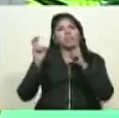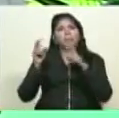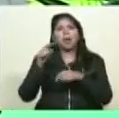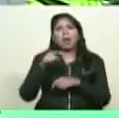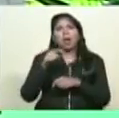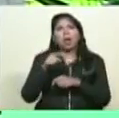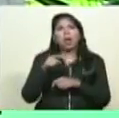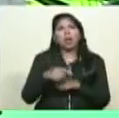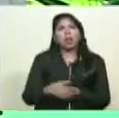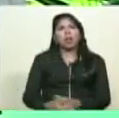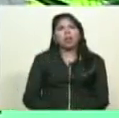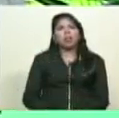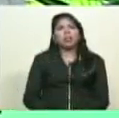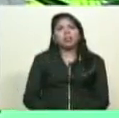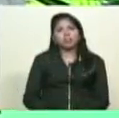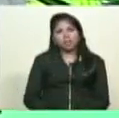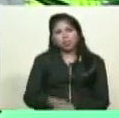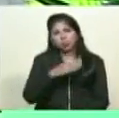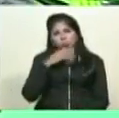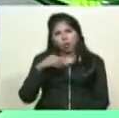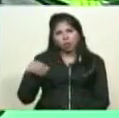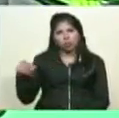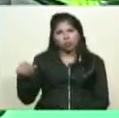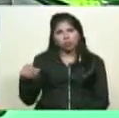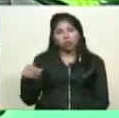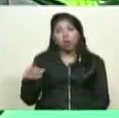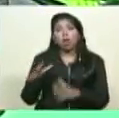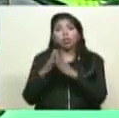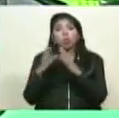que se gobierna, dijeron ustedes.